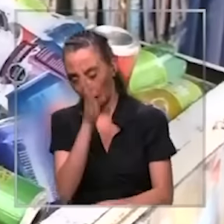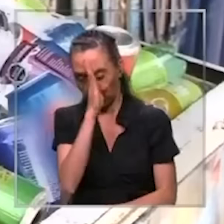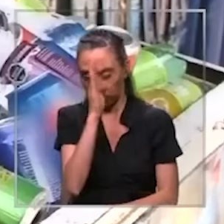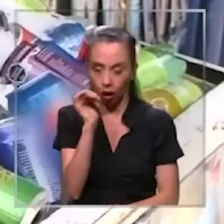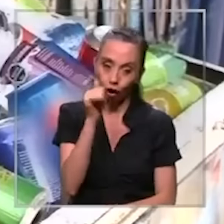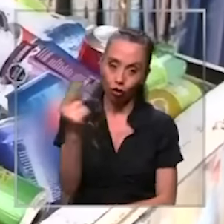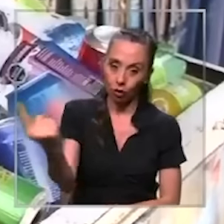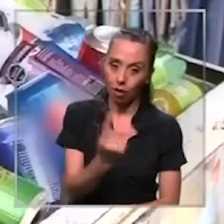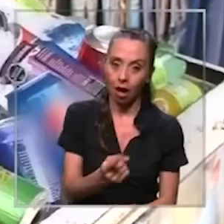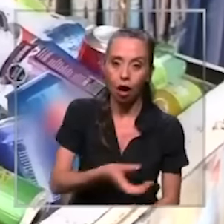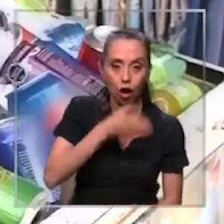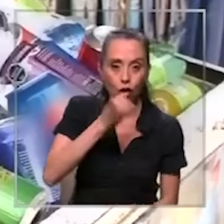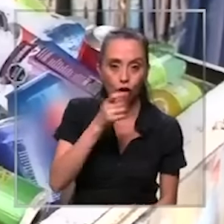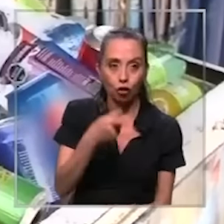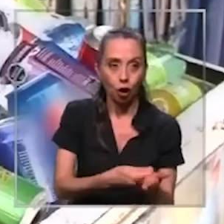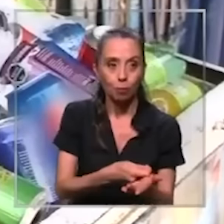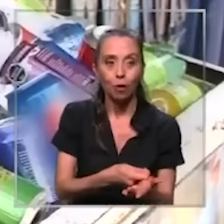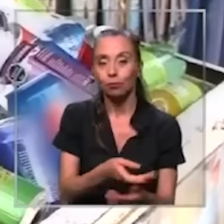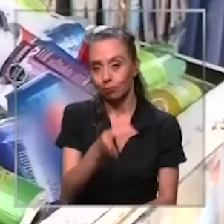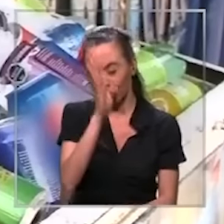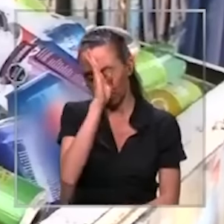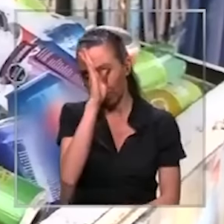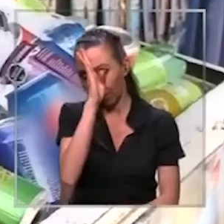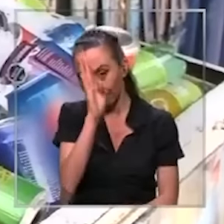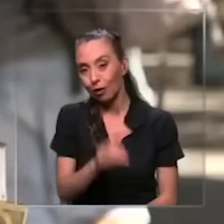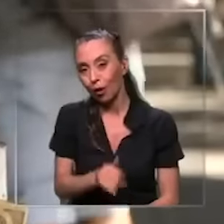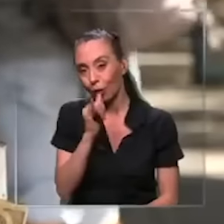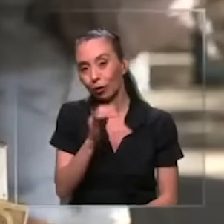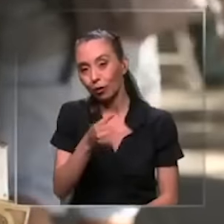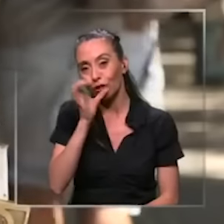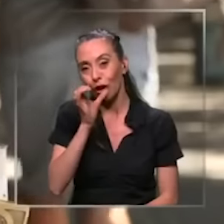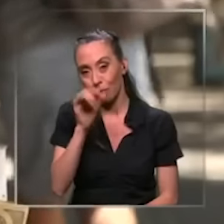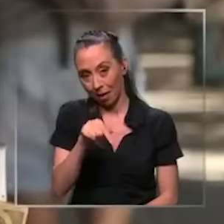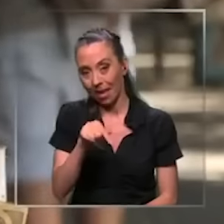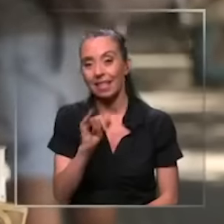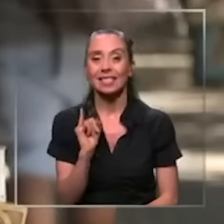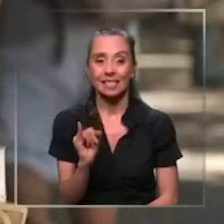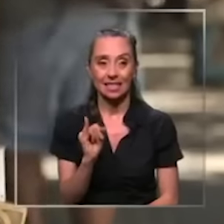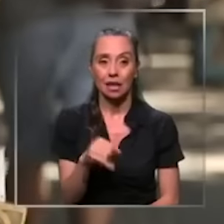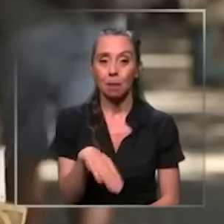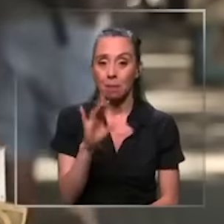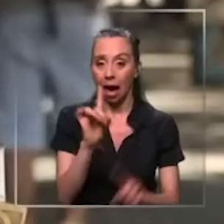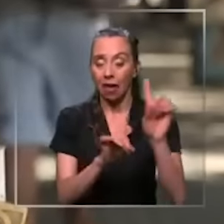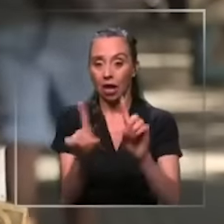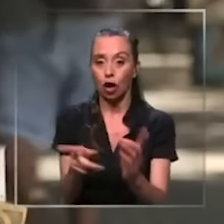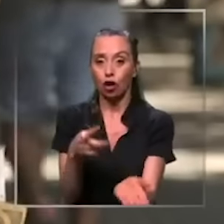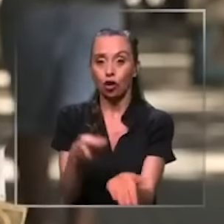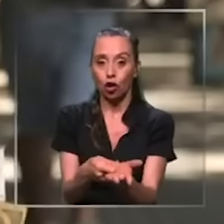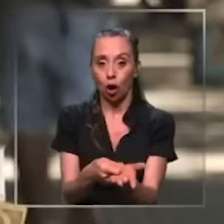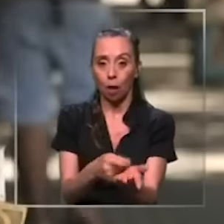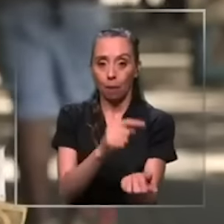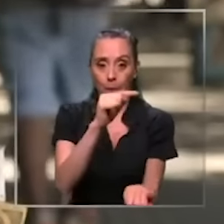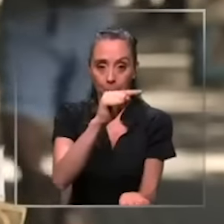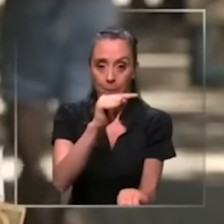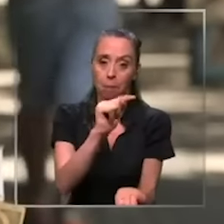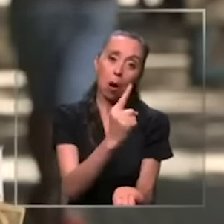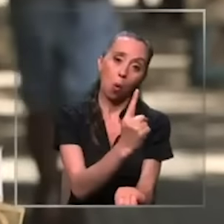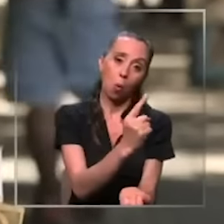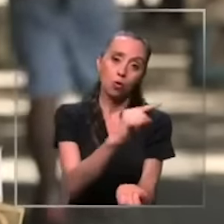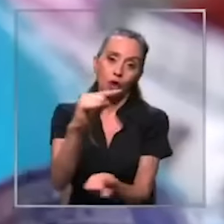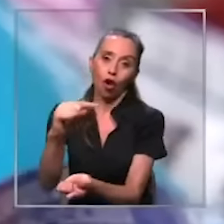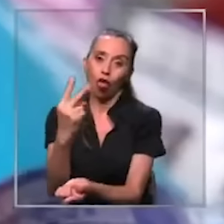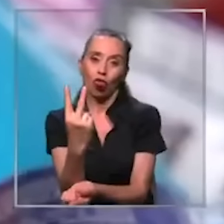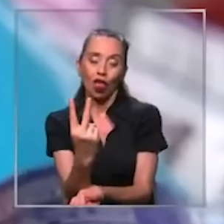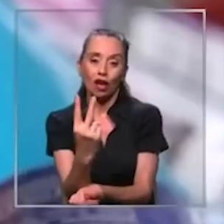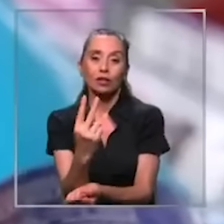toman esa bebida. Para la caña. Pues sí, más de alguno ha comprado una o dos de